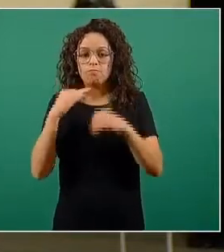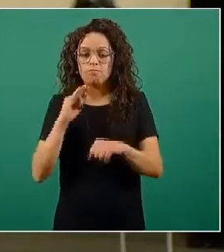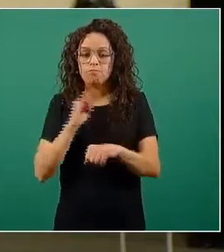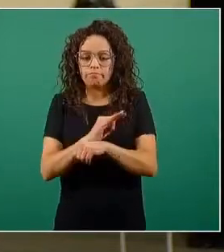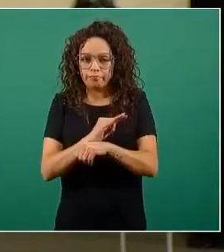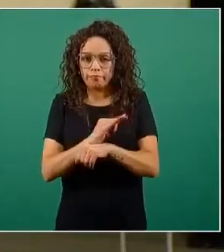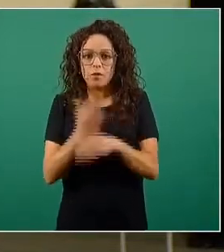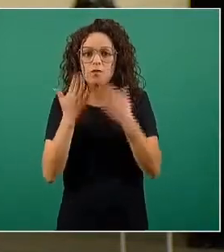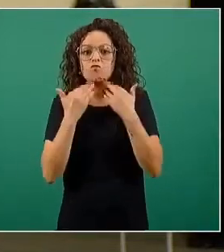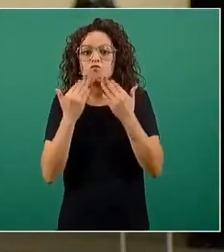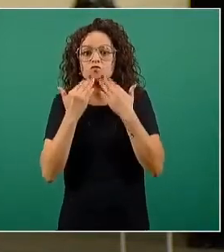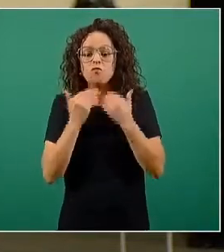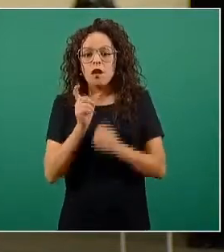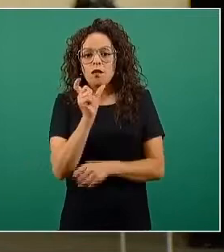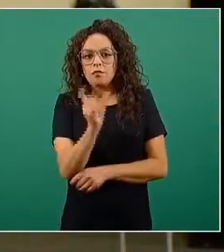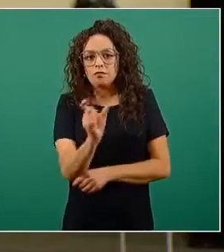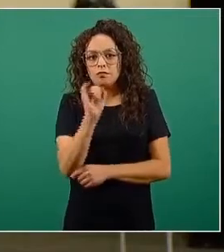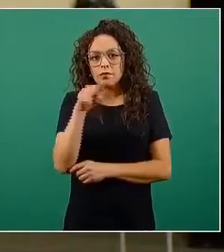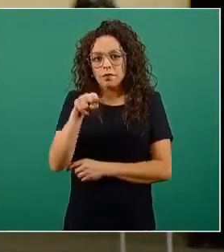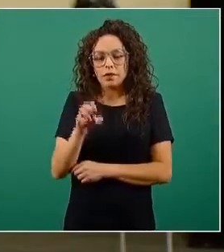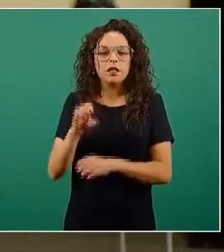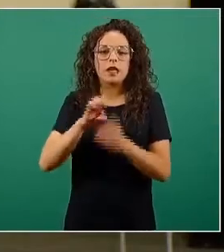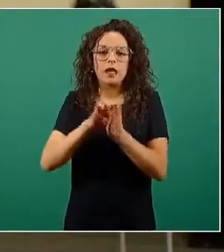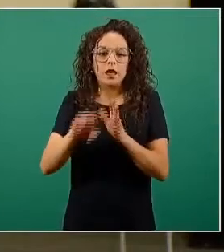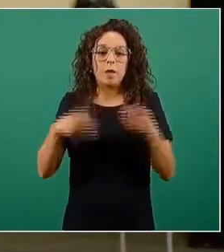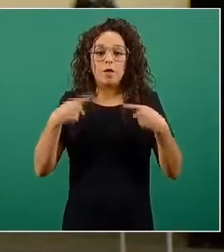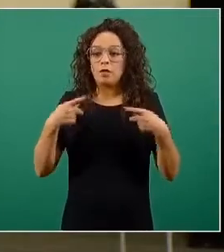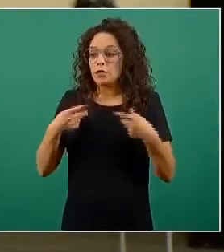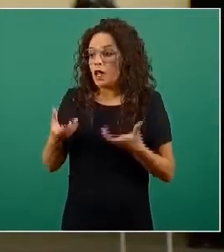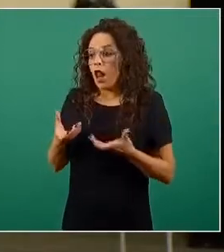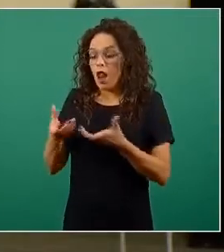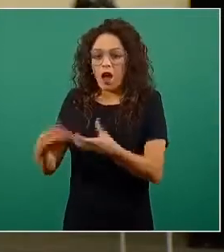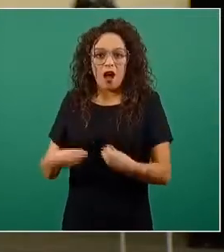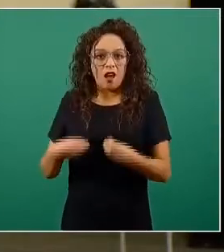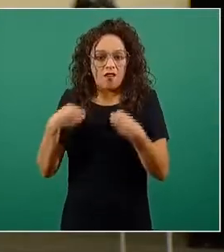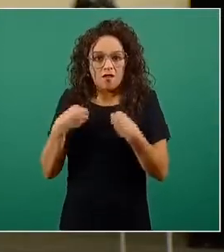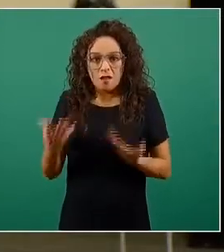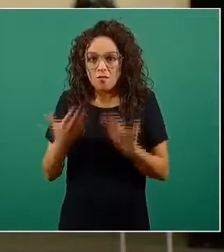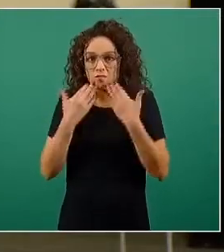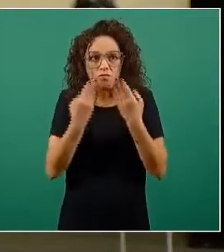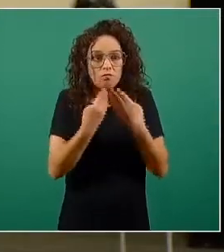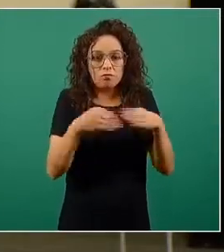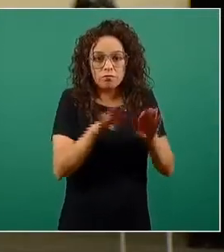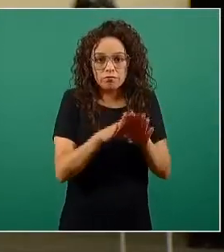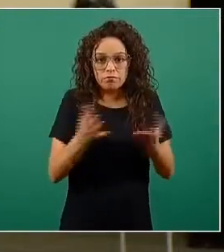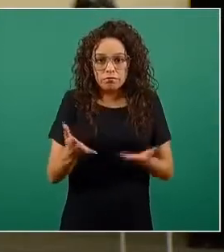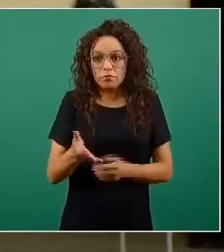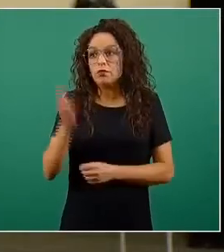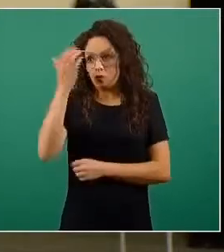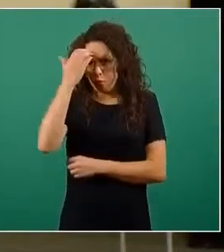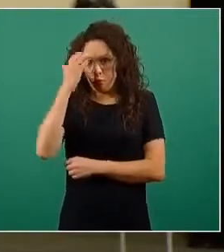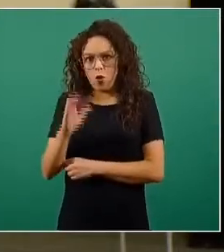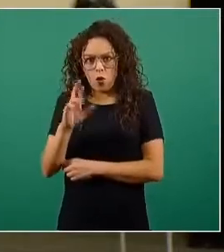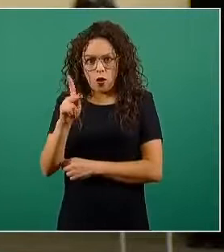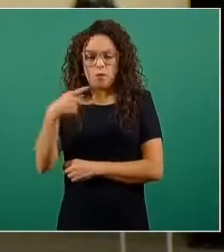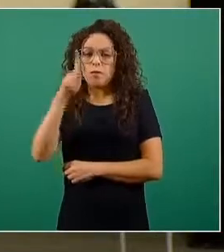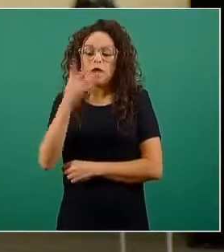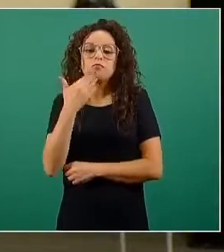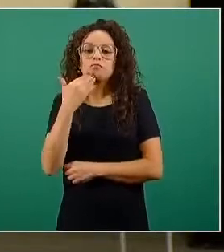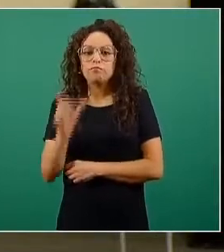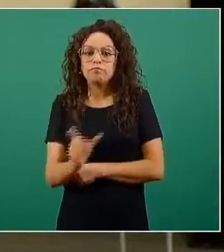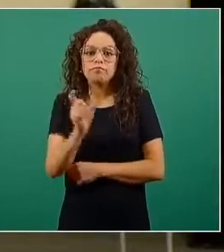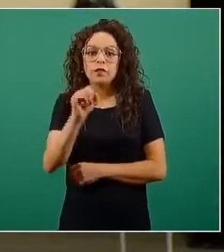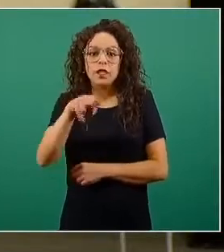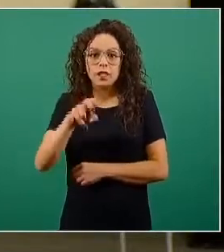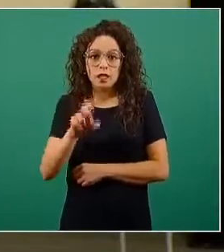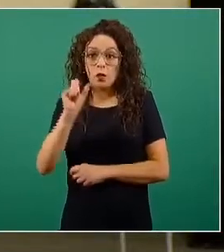identificación, ¿no? Como por ejemplo las personas de la calle. Hay algunas que conocen su CURP, pero no todas tienen identificación. Entonces, al momento de llegar a la